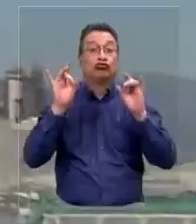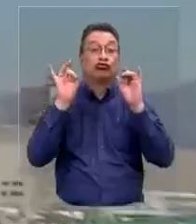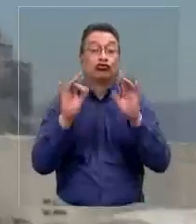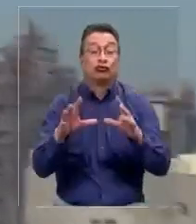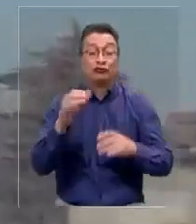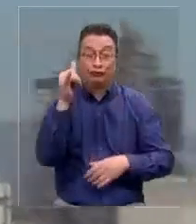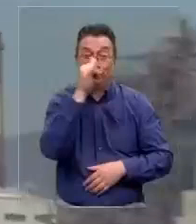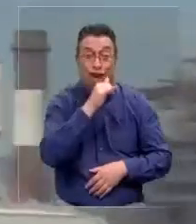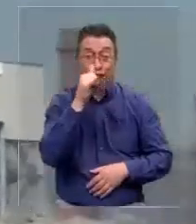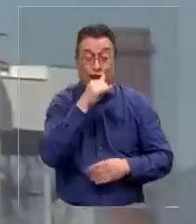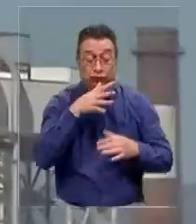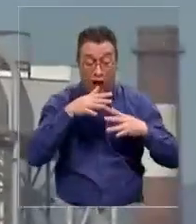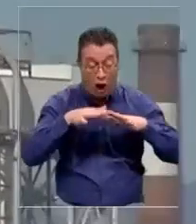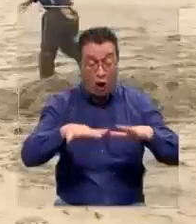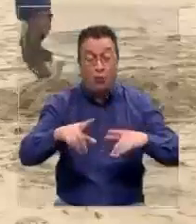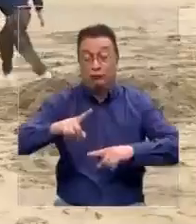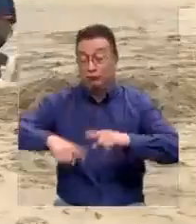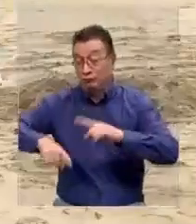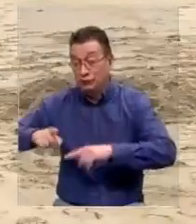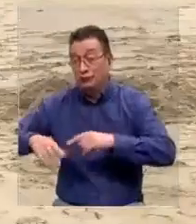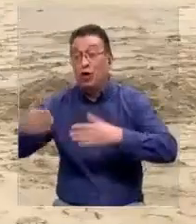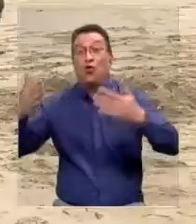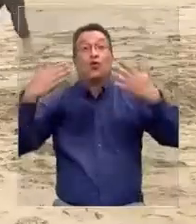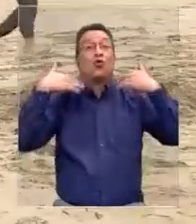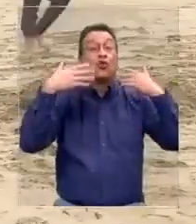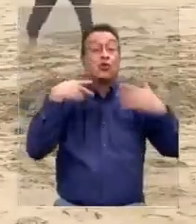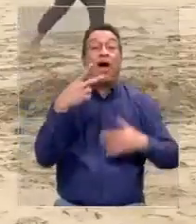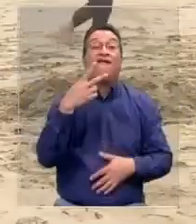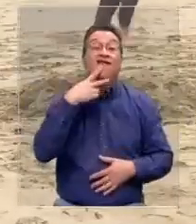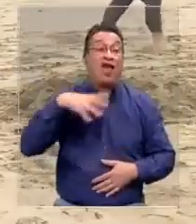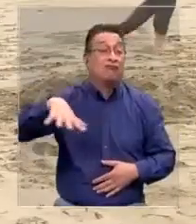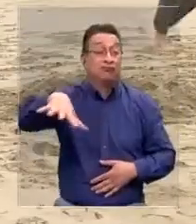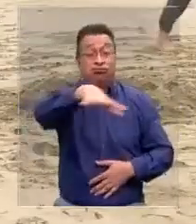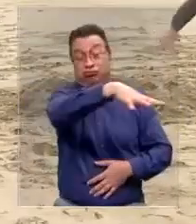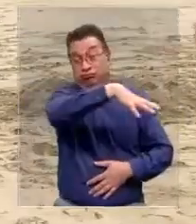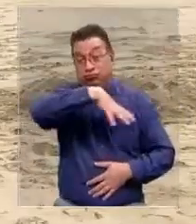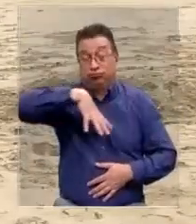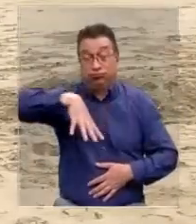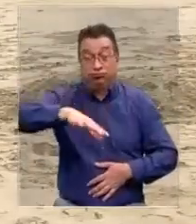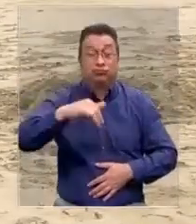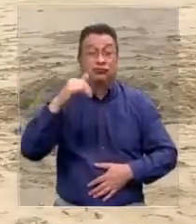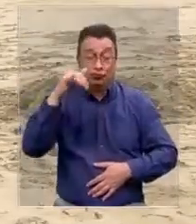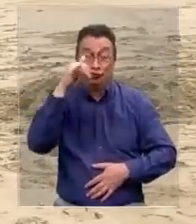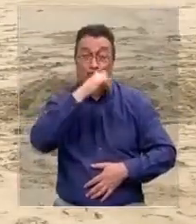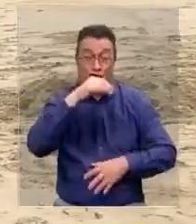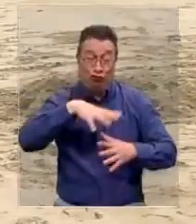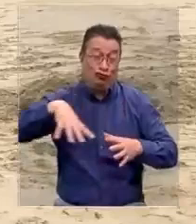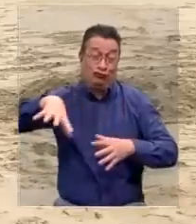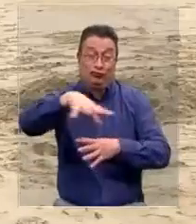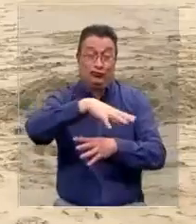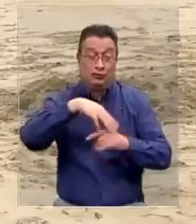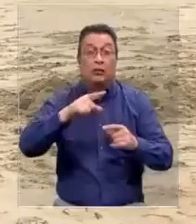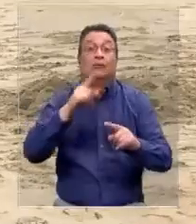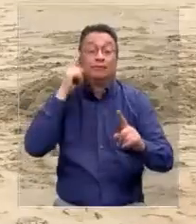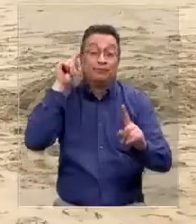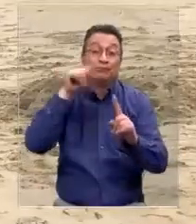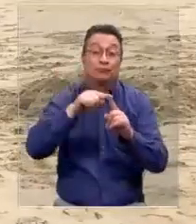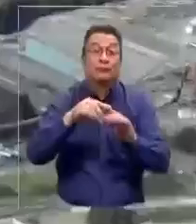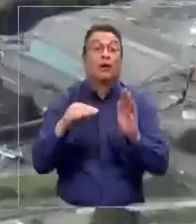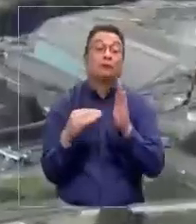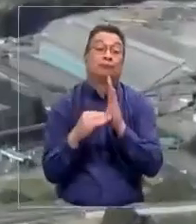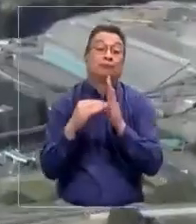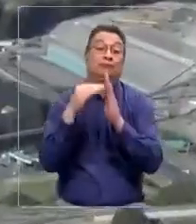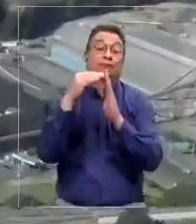los contaminantes que invaden el agua, los suelos, el aire, la vida en estas zonas de sacrificio, todo en pos del llamado